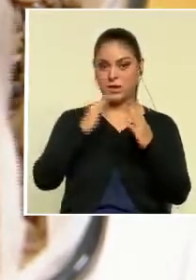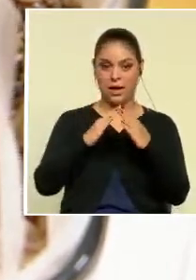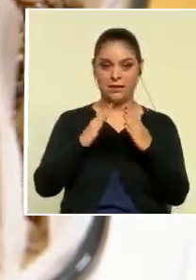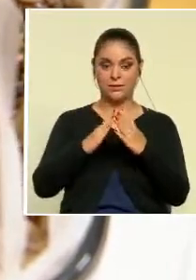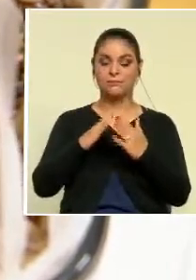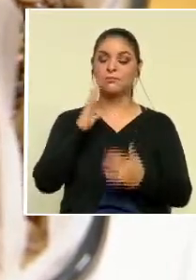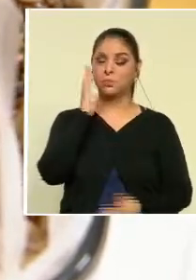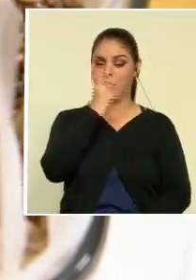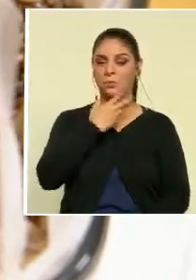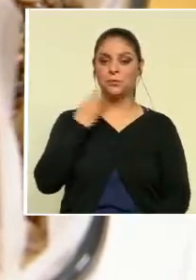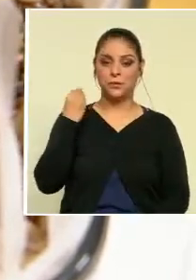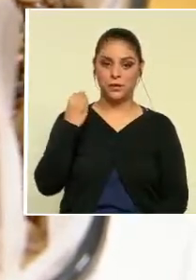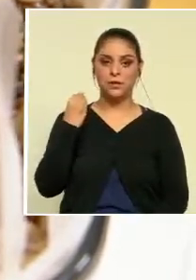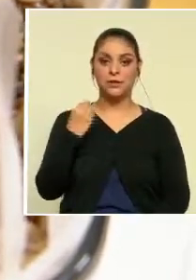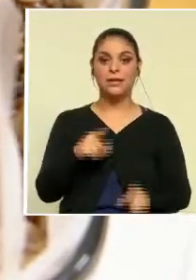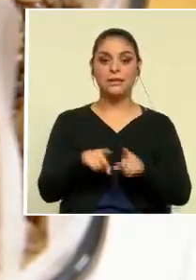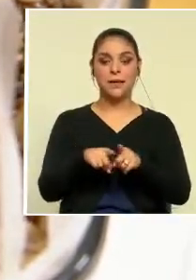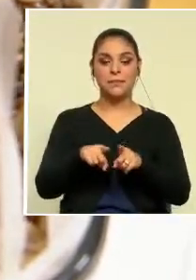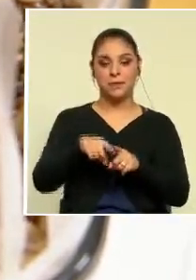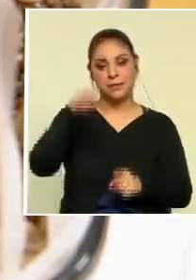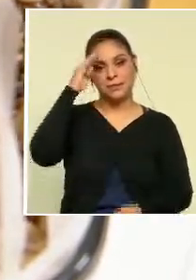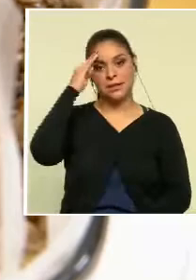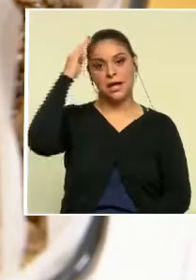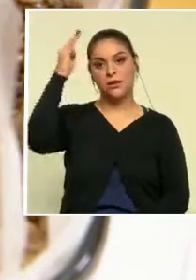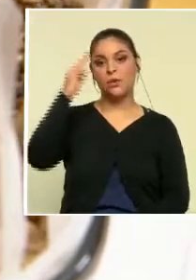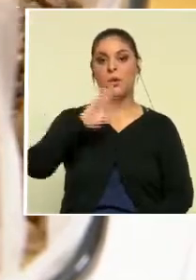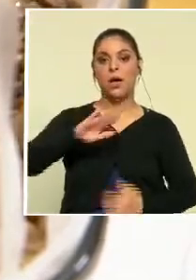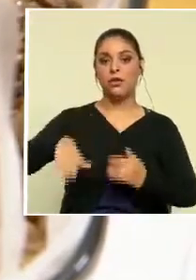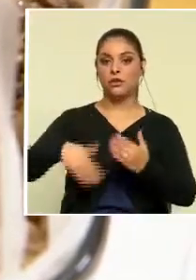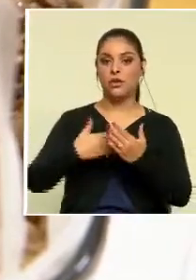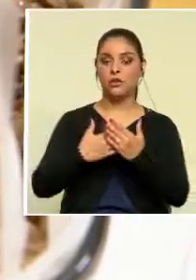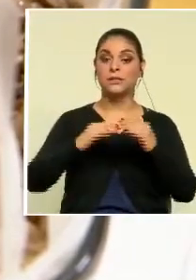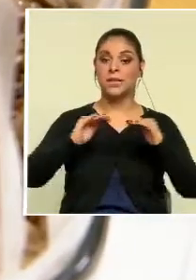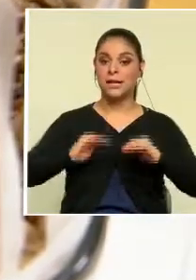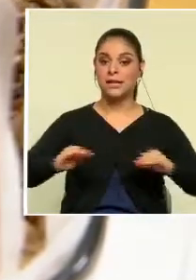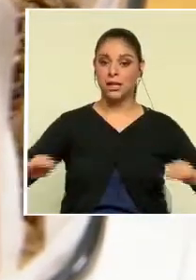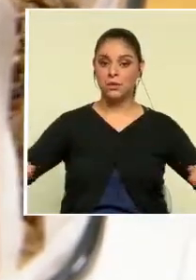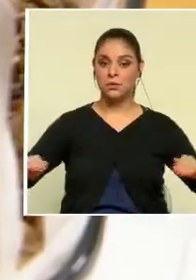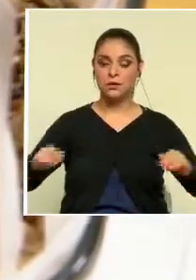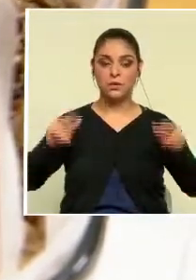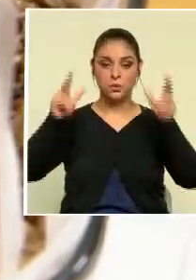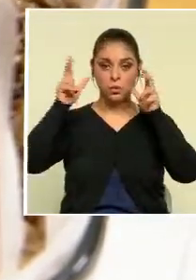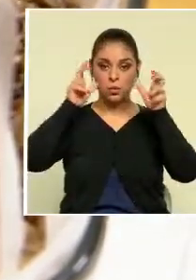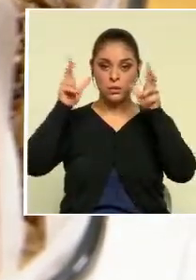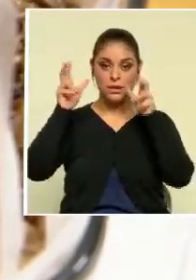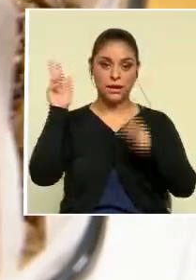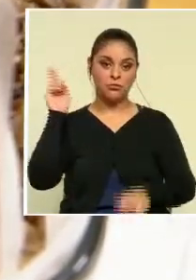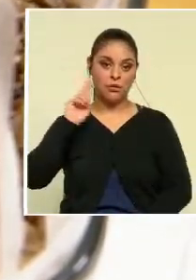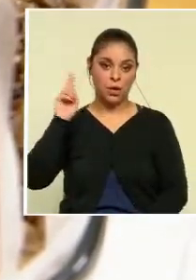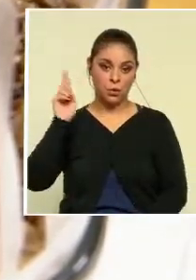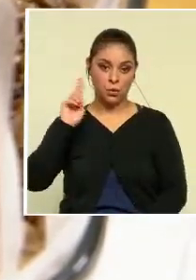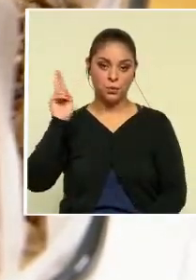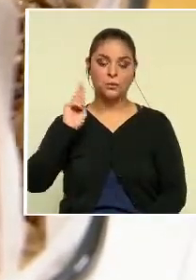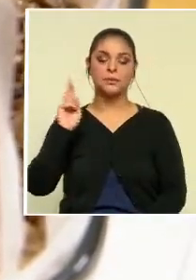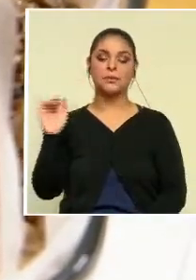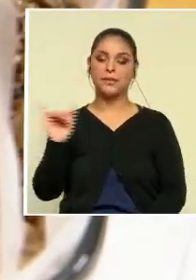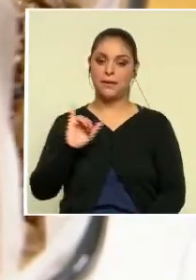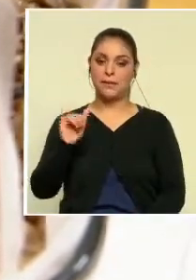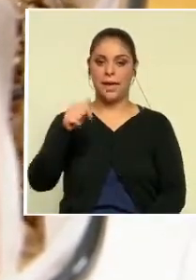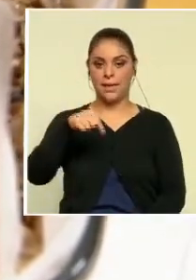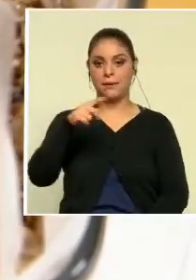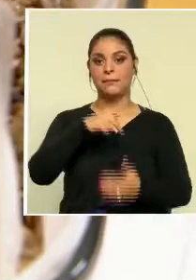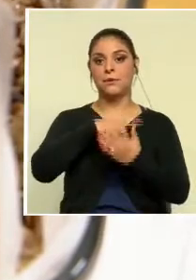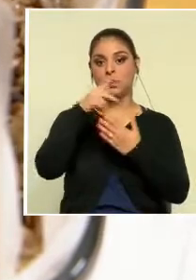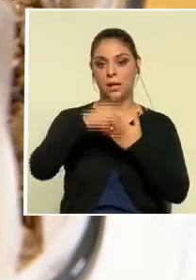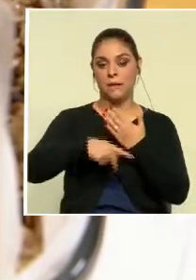belleza qué belleza y también un saludo a todos aquellos niños niña wayne que nos escuchan por la radio porque este nuestro